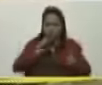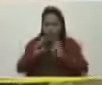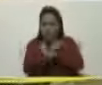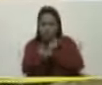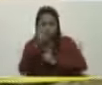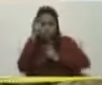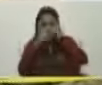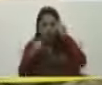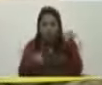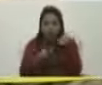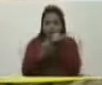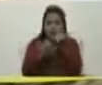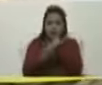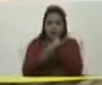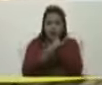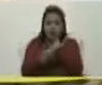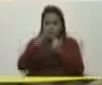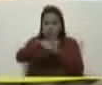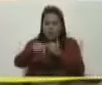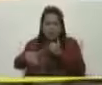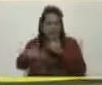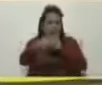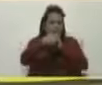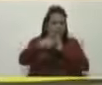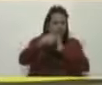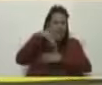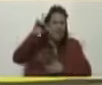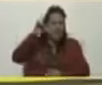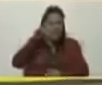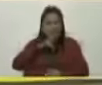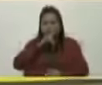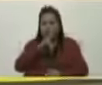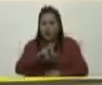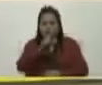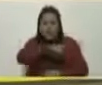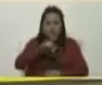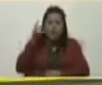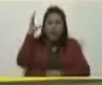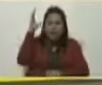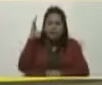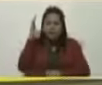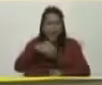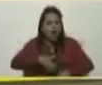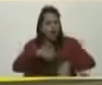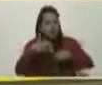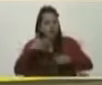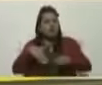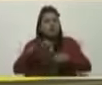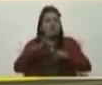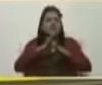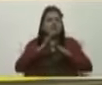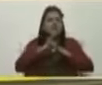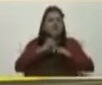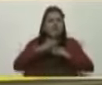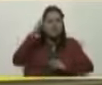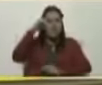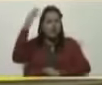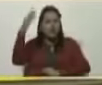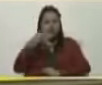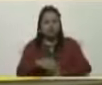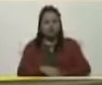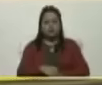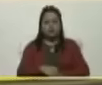horribles. Entonces, la gente tiene una capacidad de odio. ¿Dónde está Dios? ¿Dónde queda Dios? Cuando uno